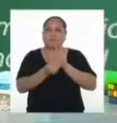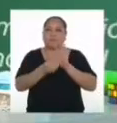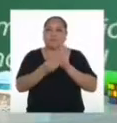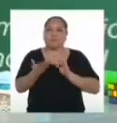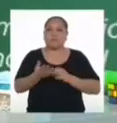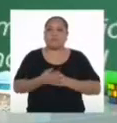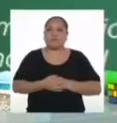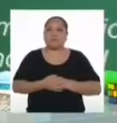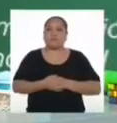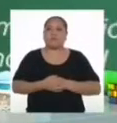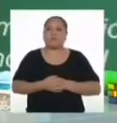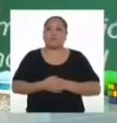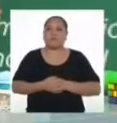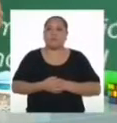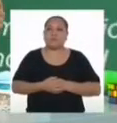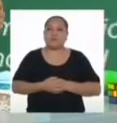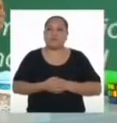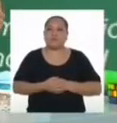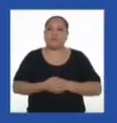siguiente.